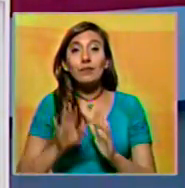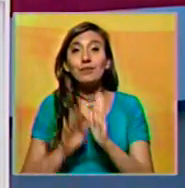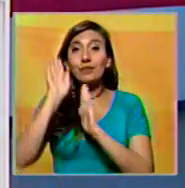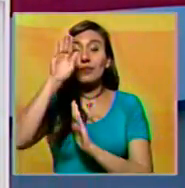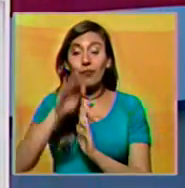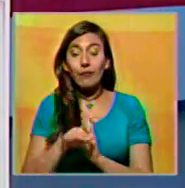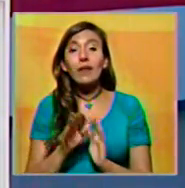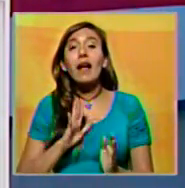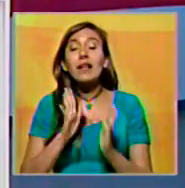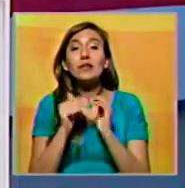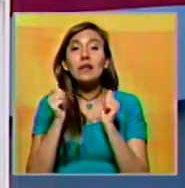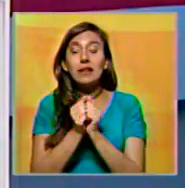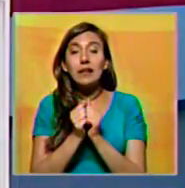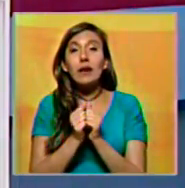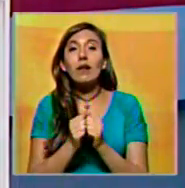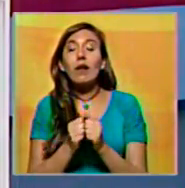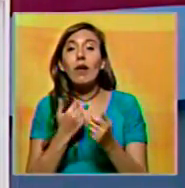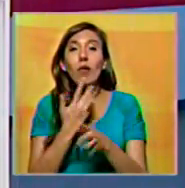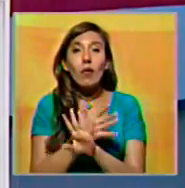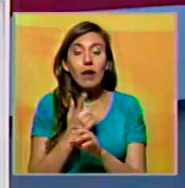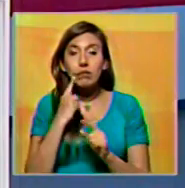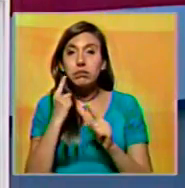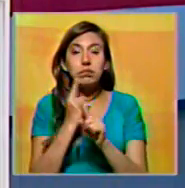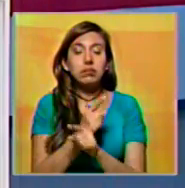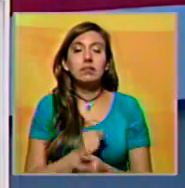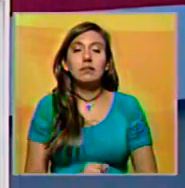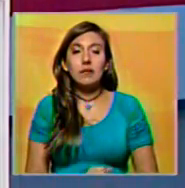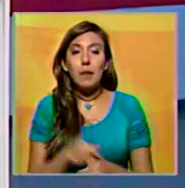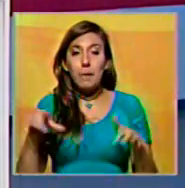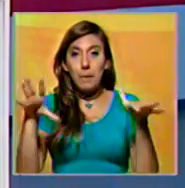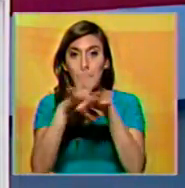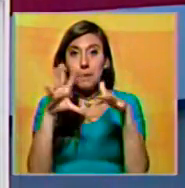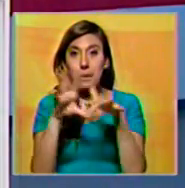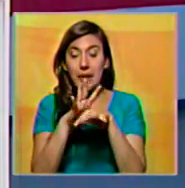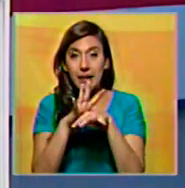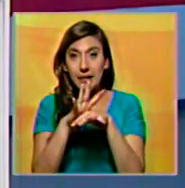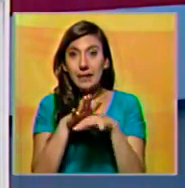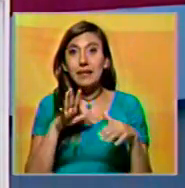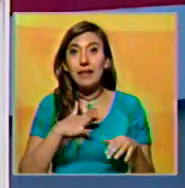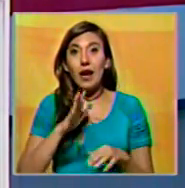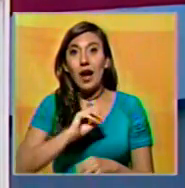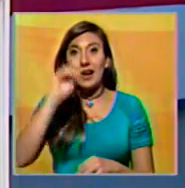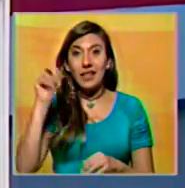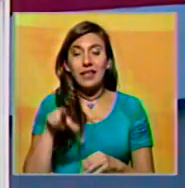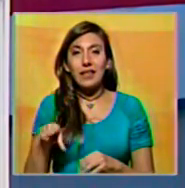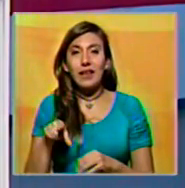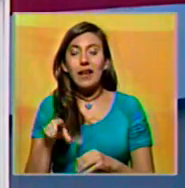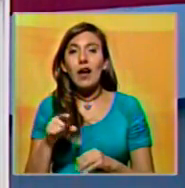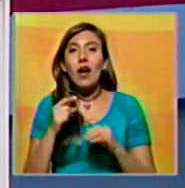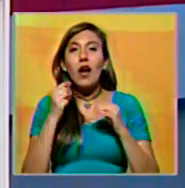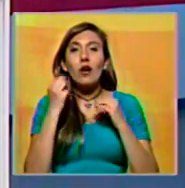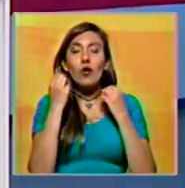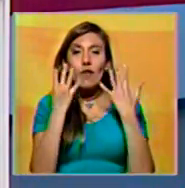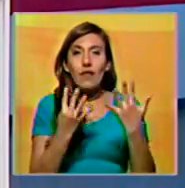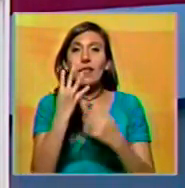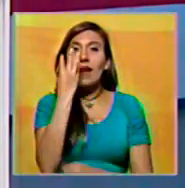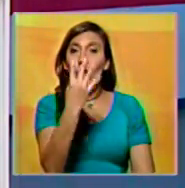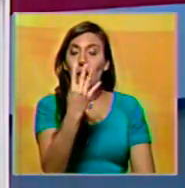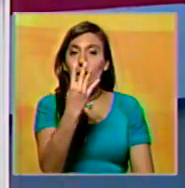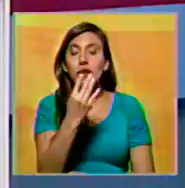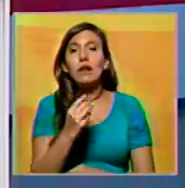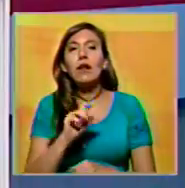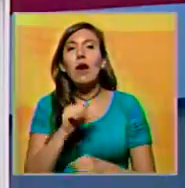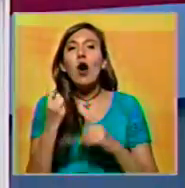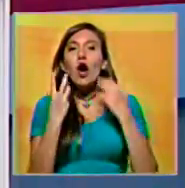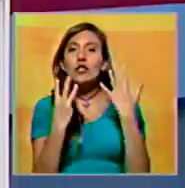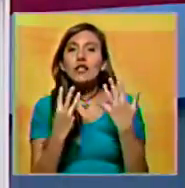mejor juego para poner fin a la racha ganadora de Bucaneros de La Guaira. Este martes, el quinteto oriental se impuso 94-85 en la continuación de los tercios de